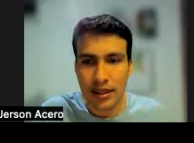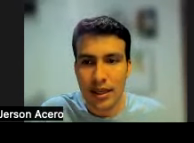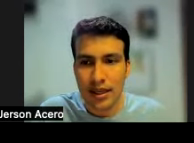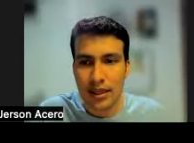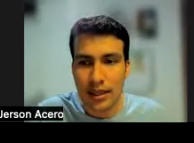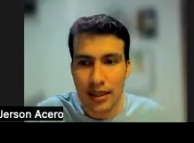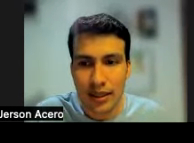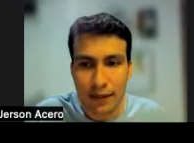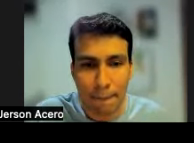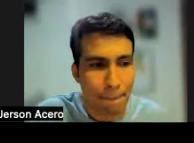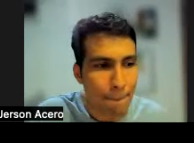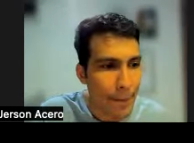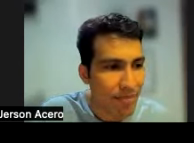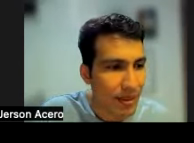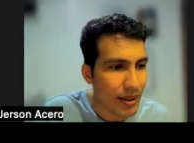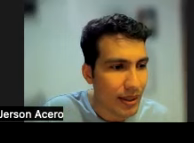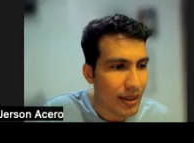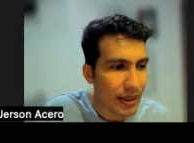dice,